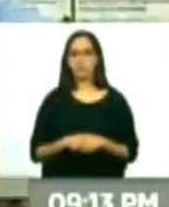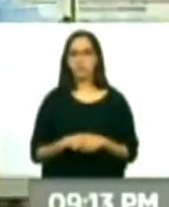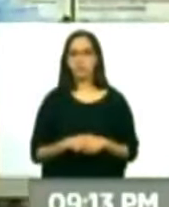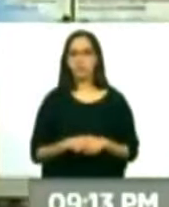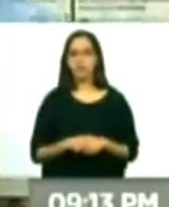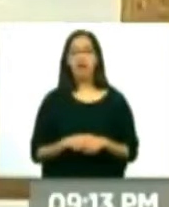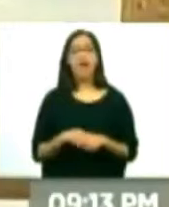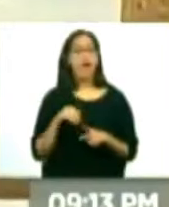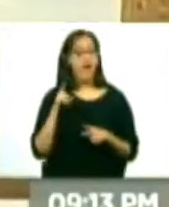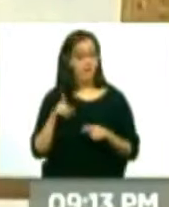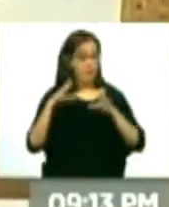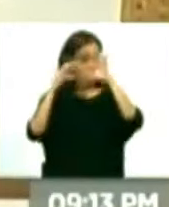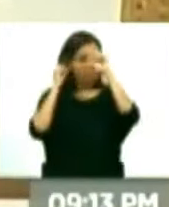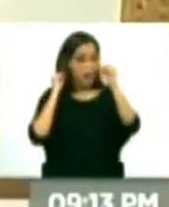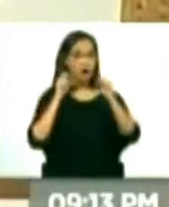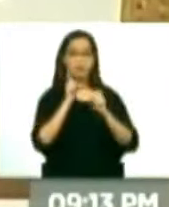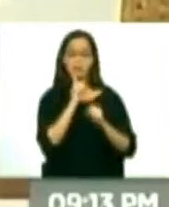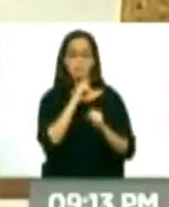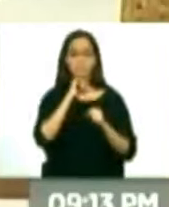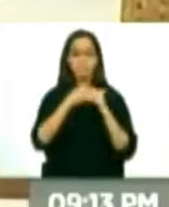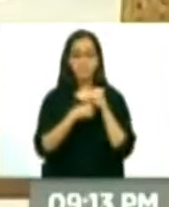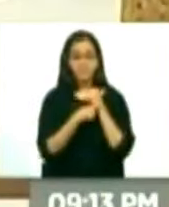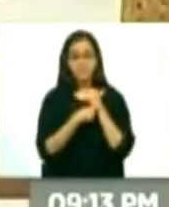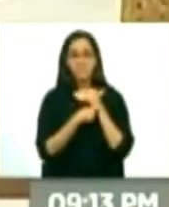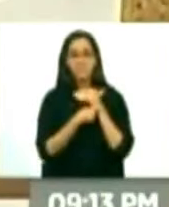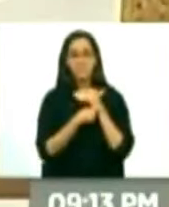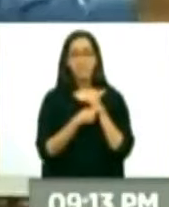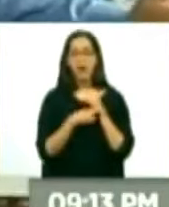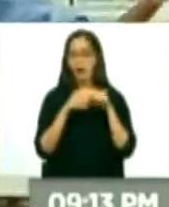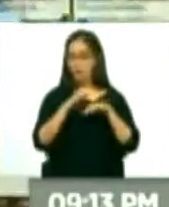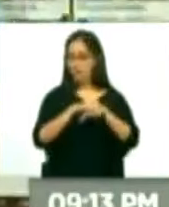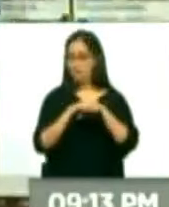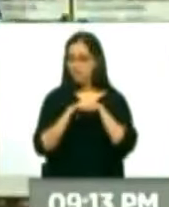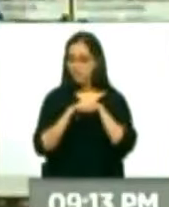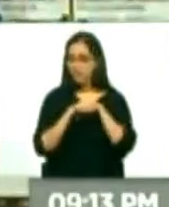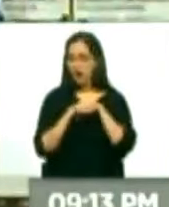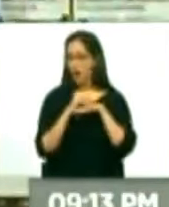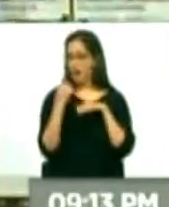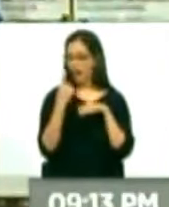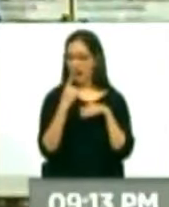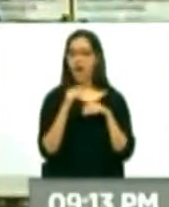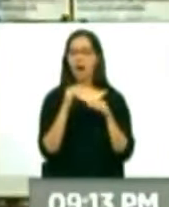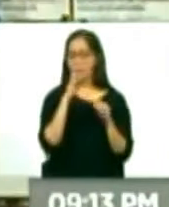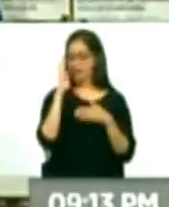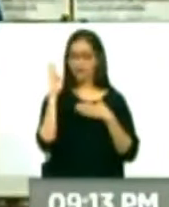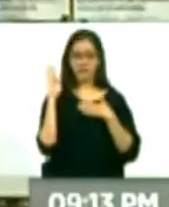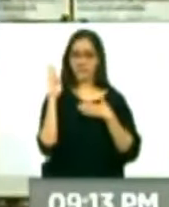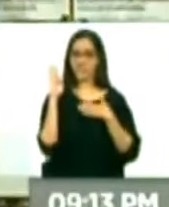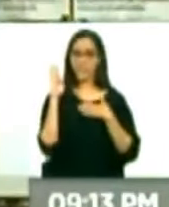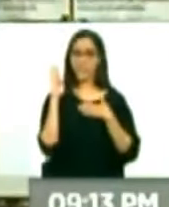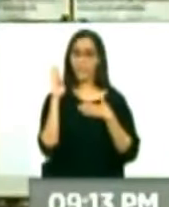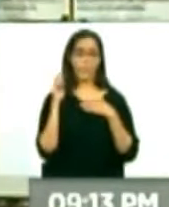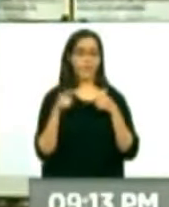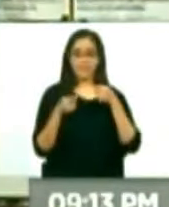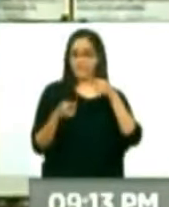Esta es la embajadora que nombró Juanito Alimaña en el Reino Unido, la que prometió